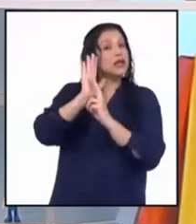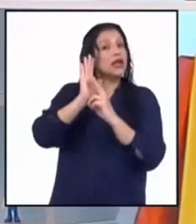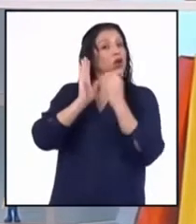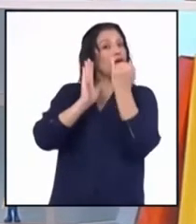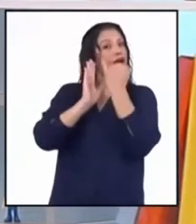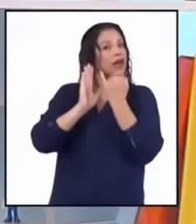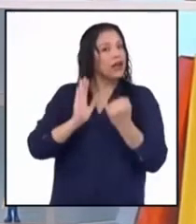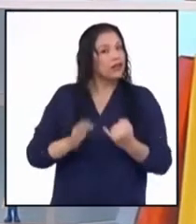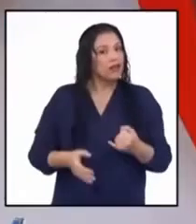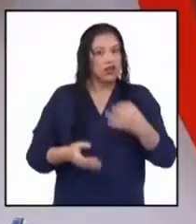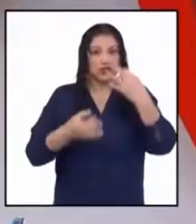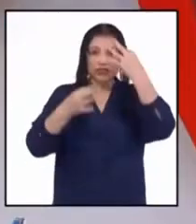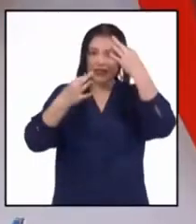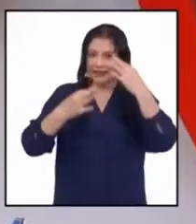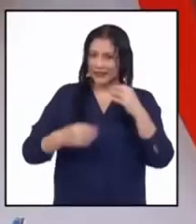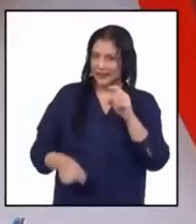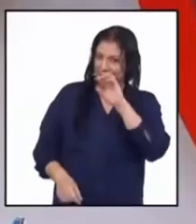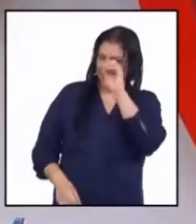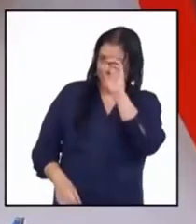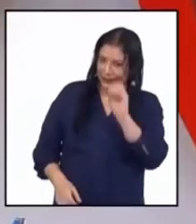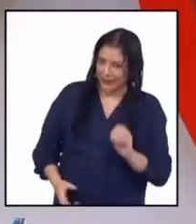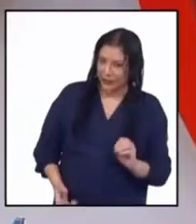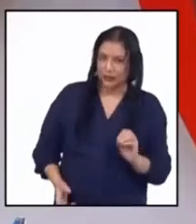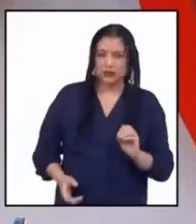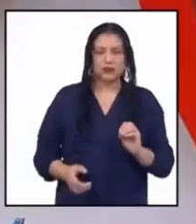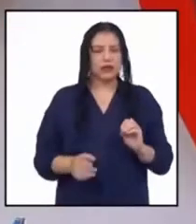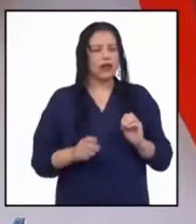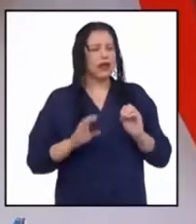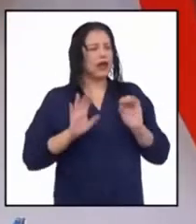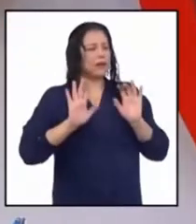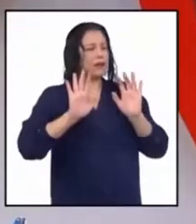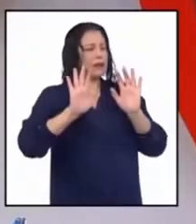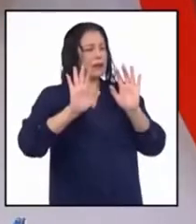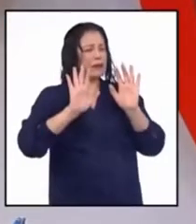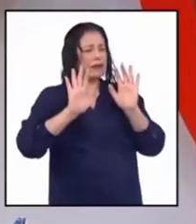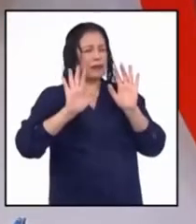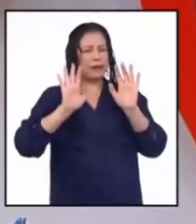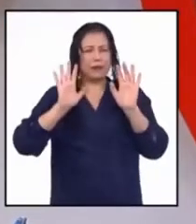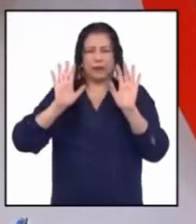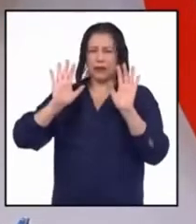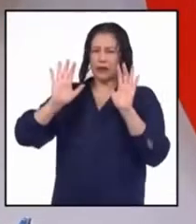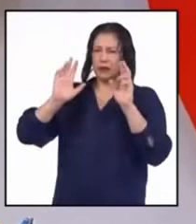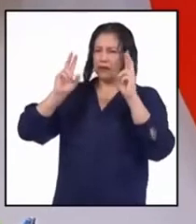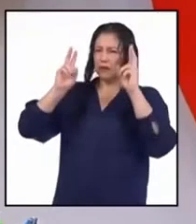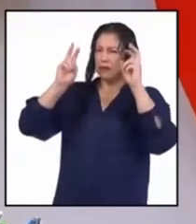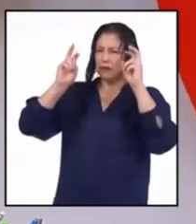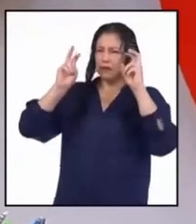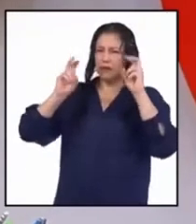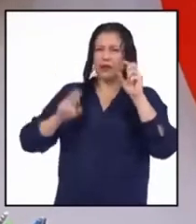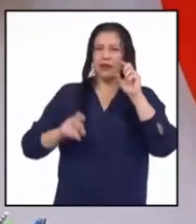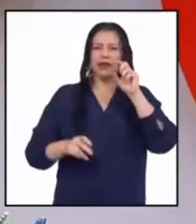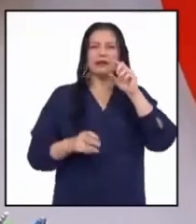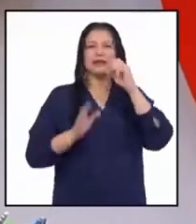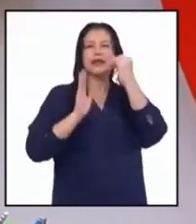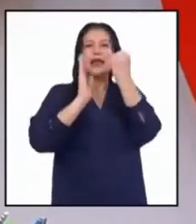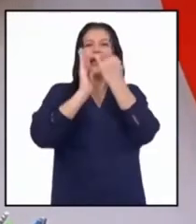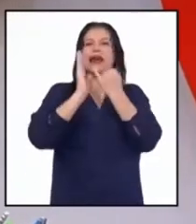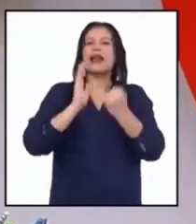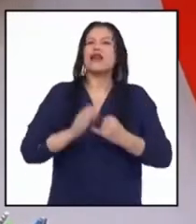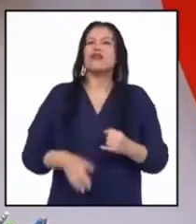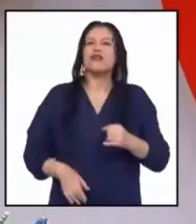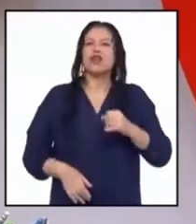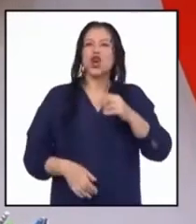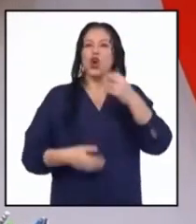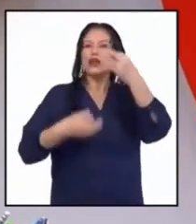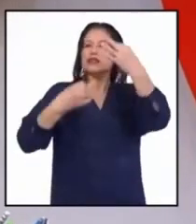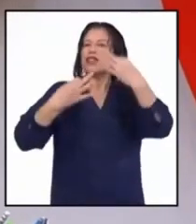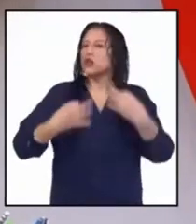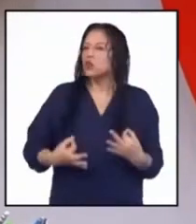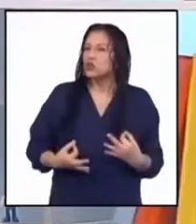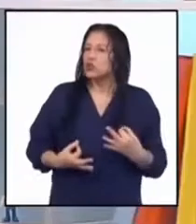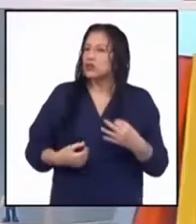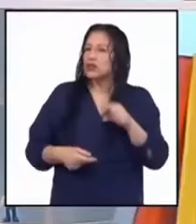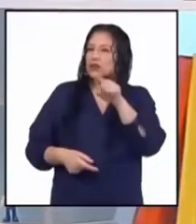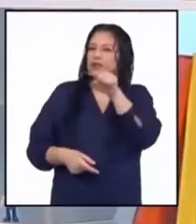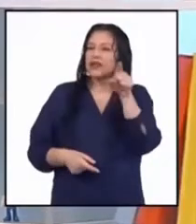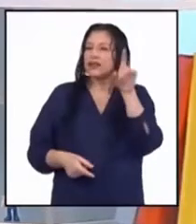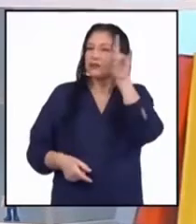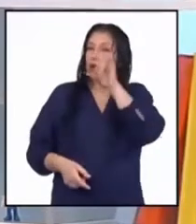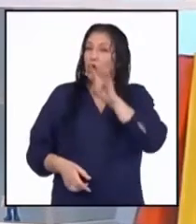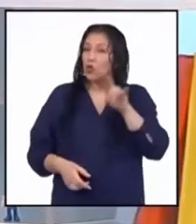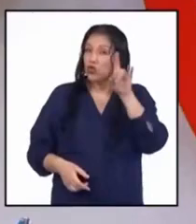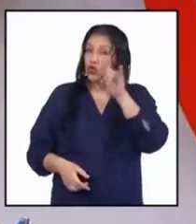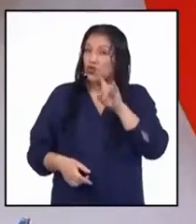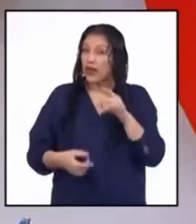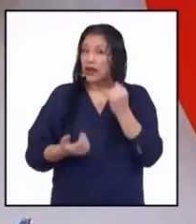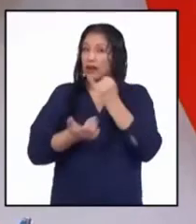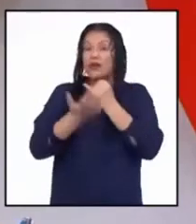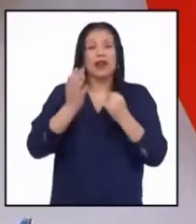gráficos estadísticos. Momentito. ¿Qué gráfico estadístico van a utilizar, querida Promo 2020? Son